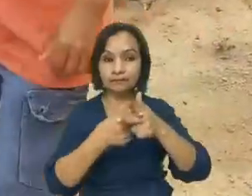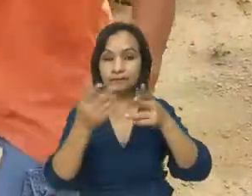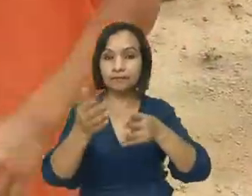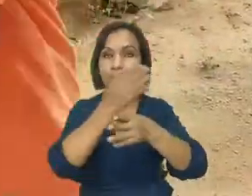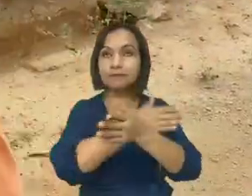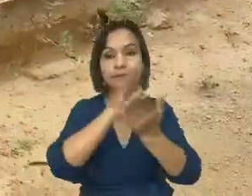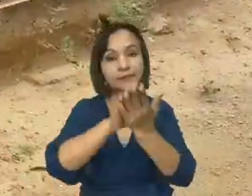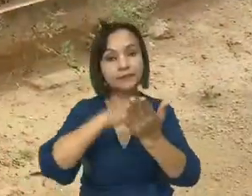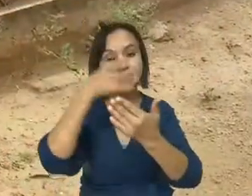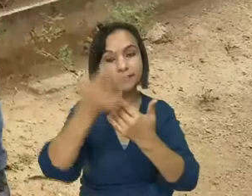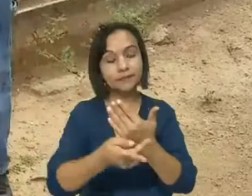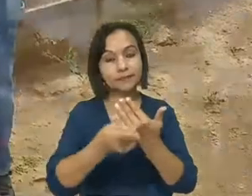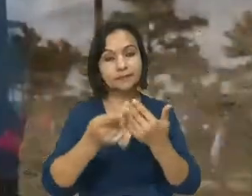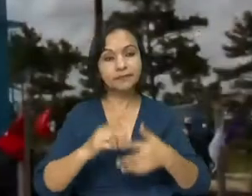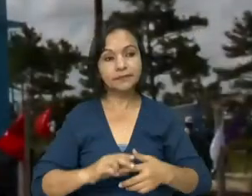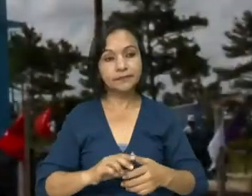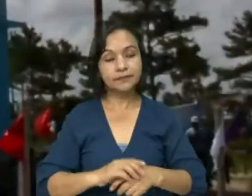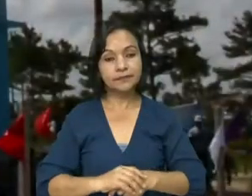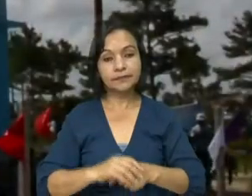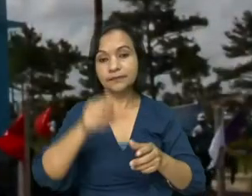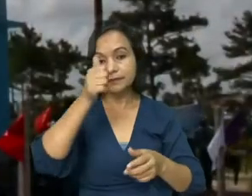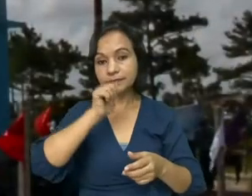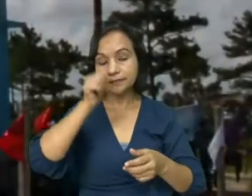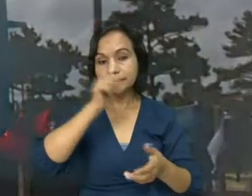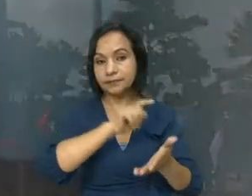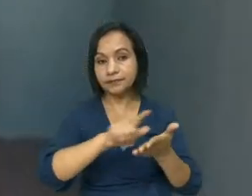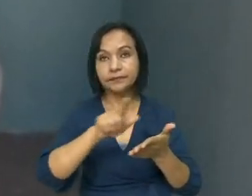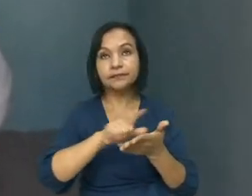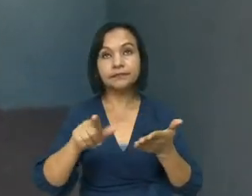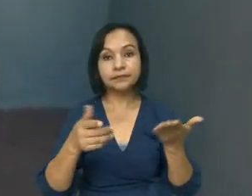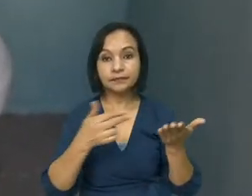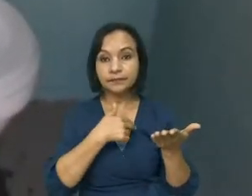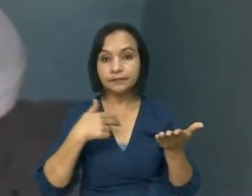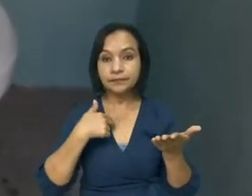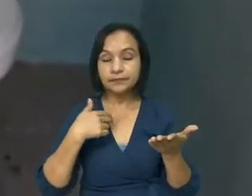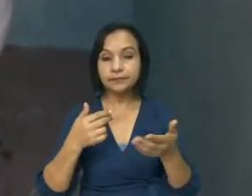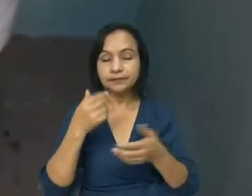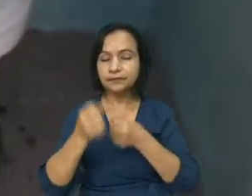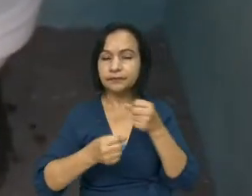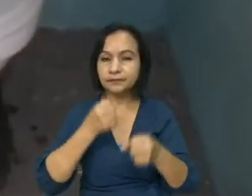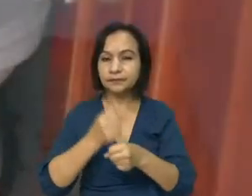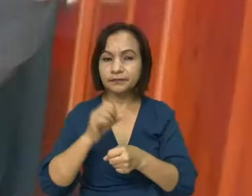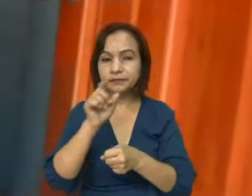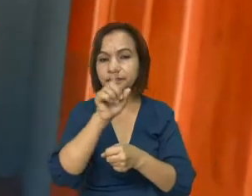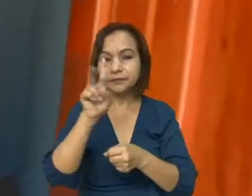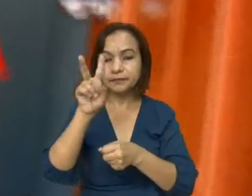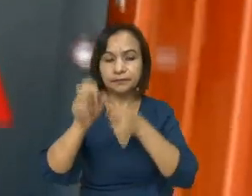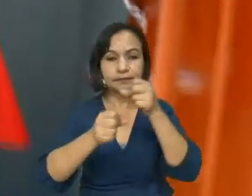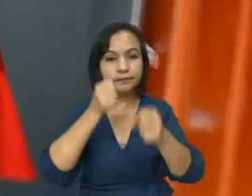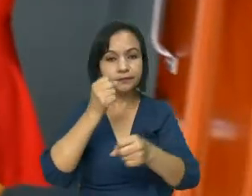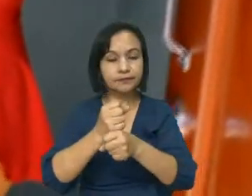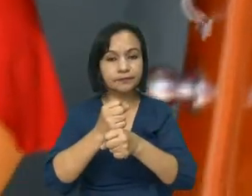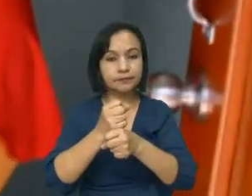el programa de agua potable y saneamiento desde hace unos 12 años, nosotros estamos